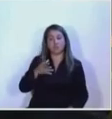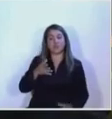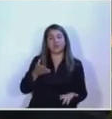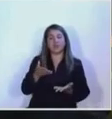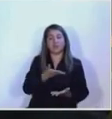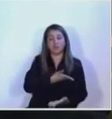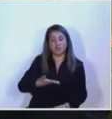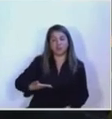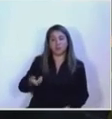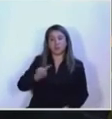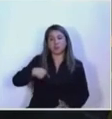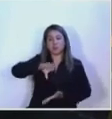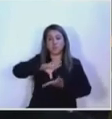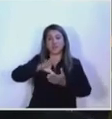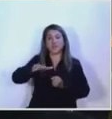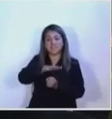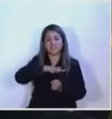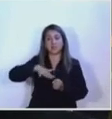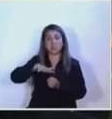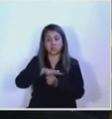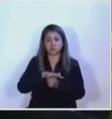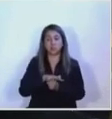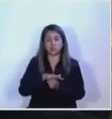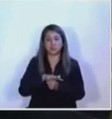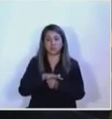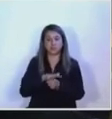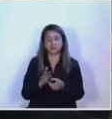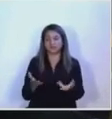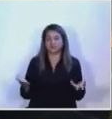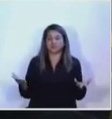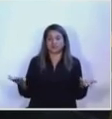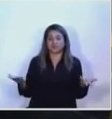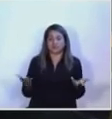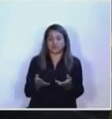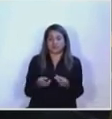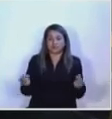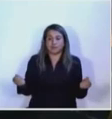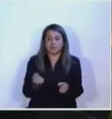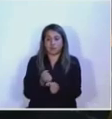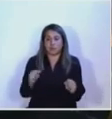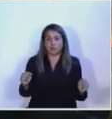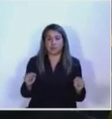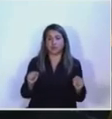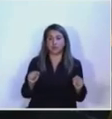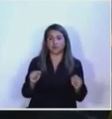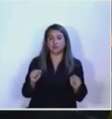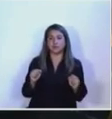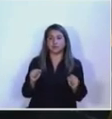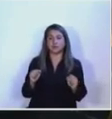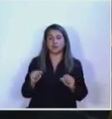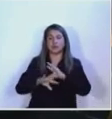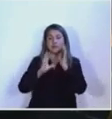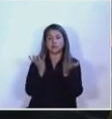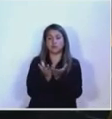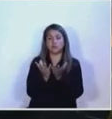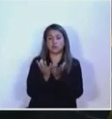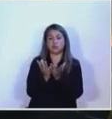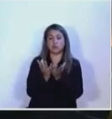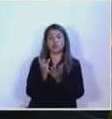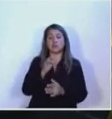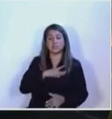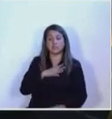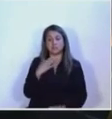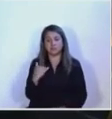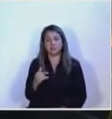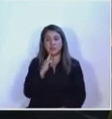país era que la situación escapaba en Chile del curso de las cosas a nivel mundial. Chile fue citado